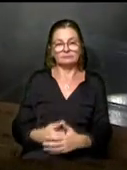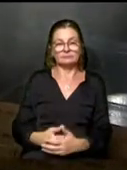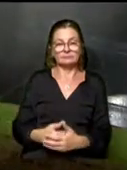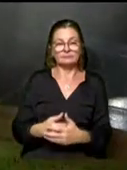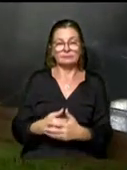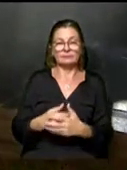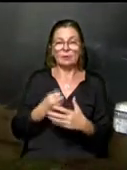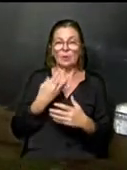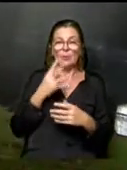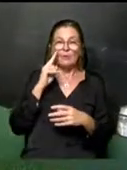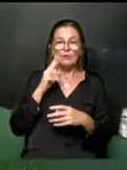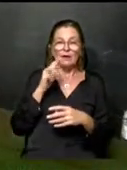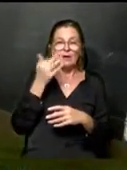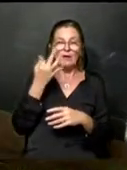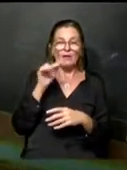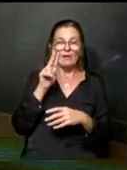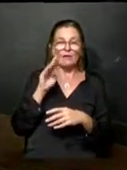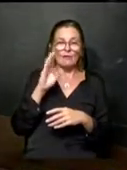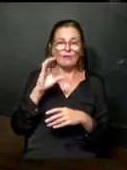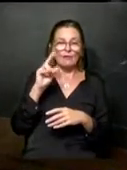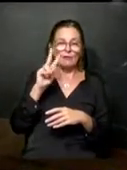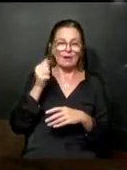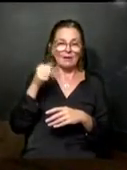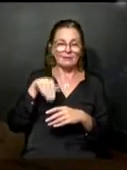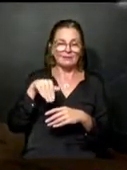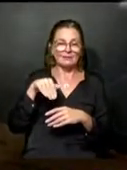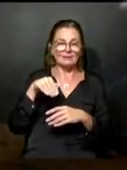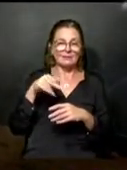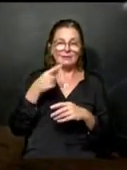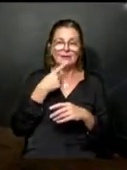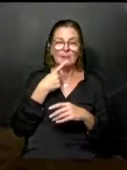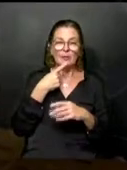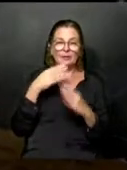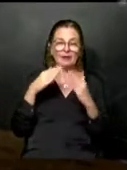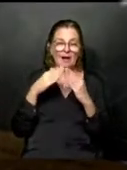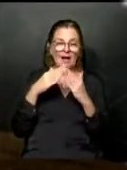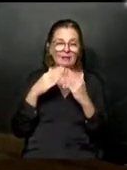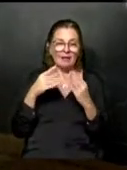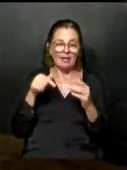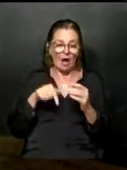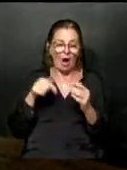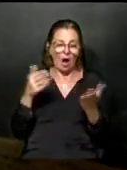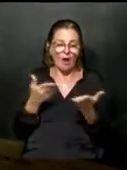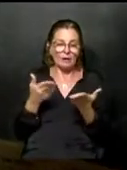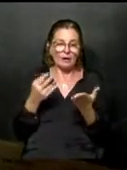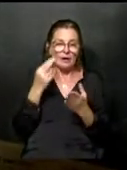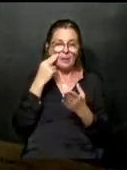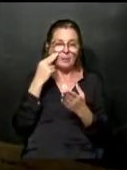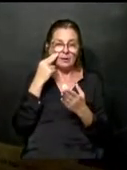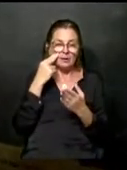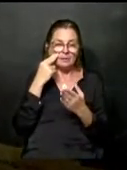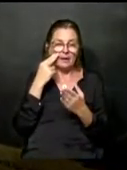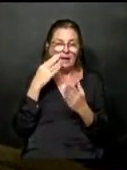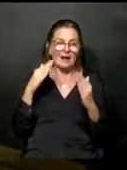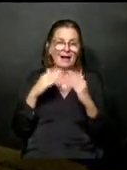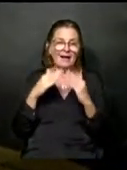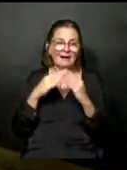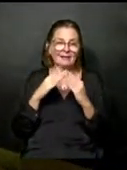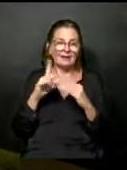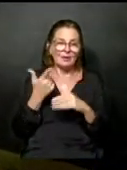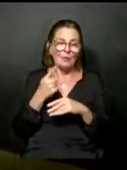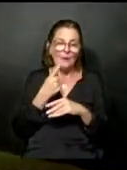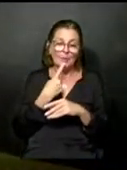Gustavo, ¿cómo ven desde FUGVAM la política de vivienda actual? Bueno, el problema de la política de vivienda es que no hay